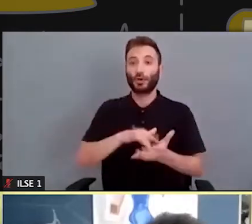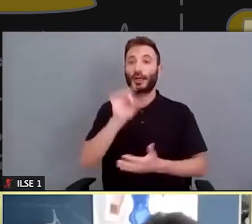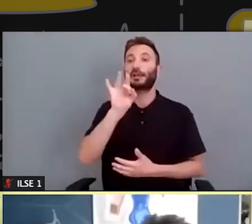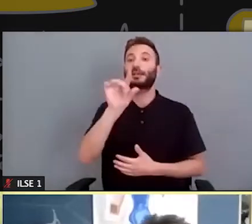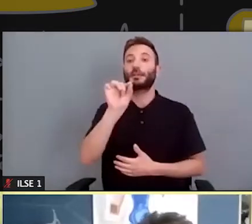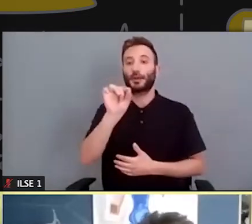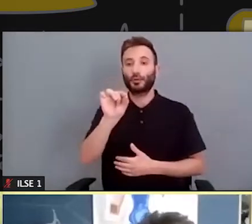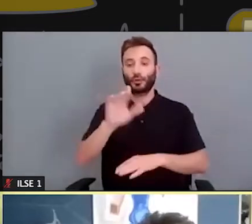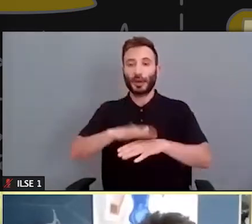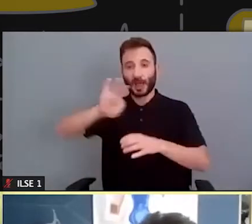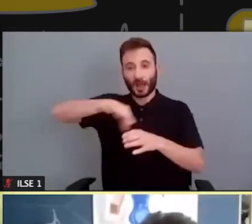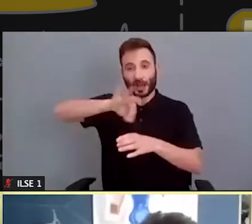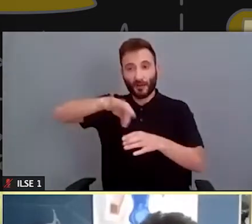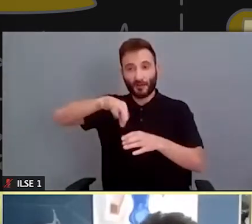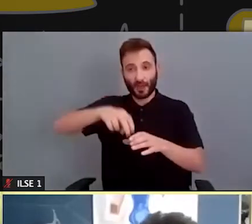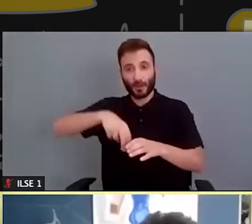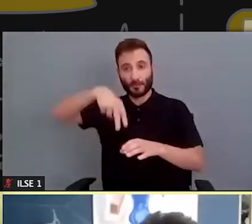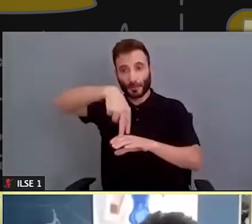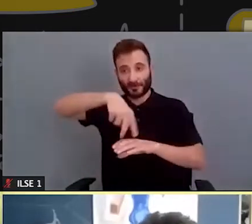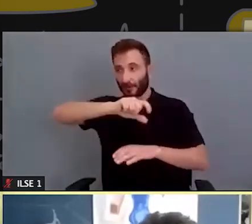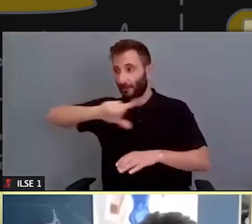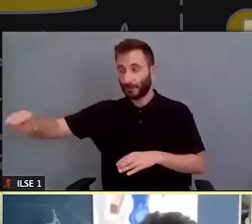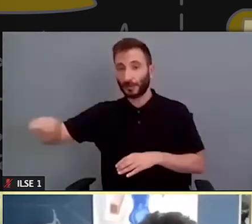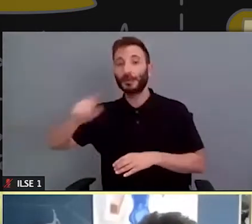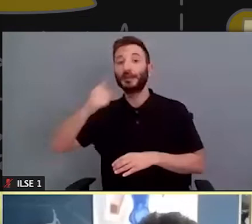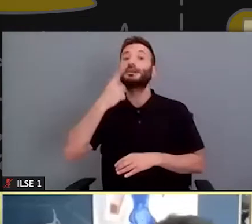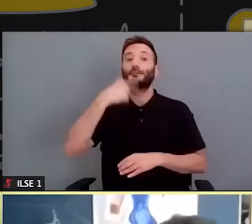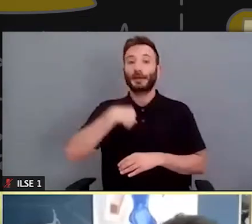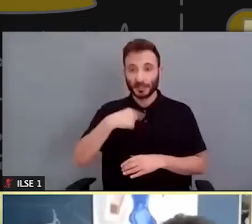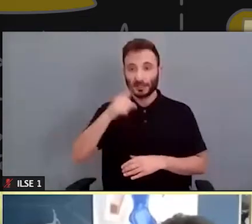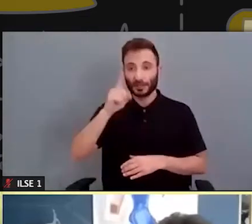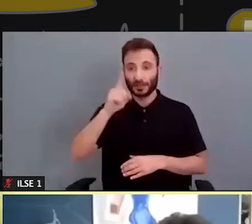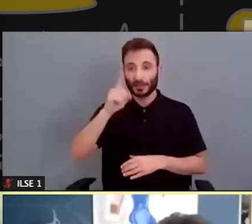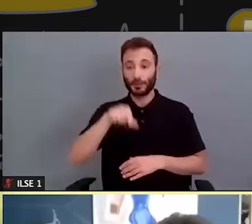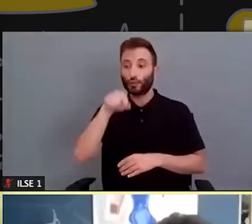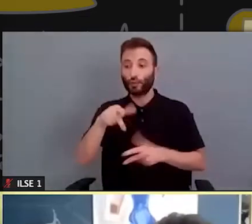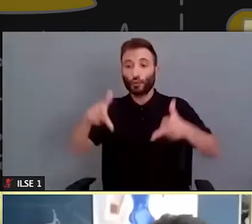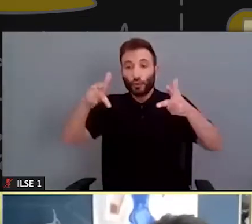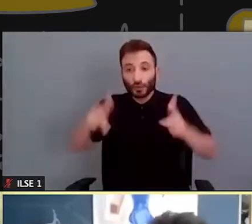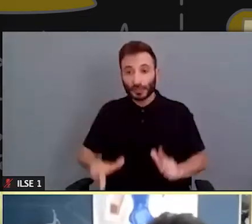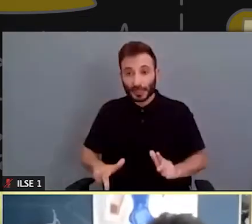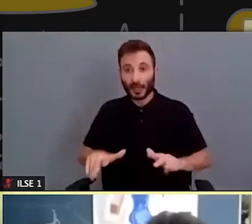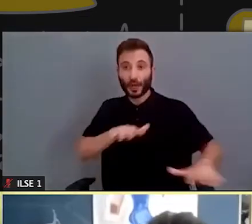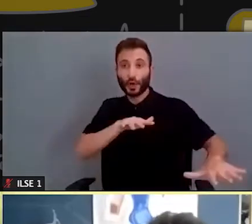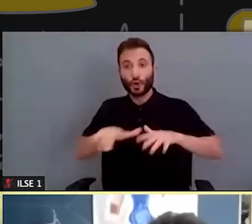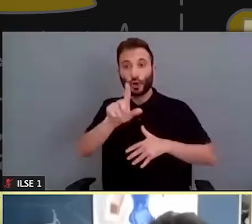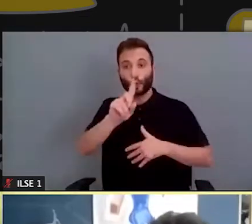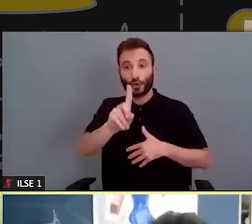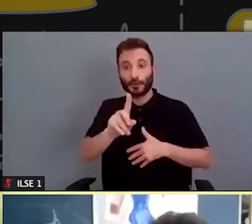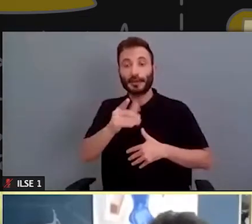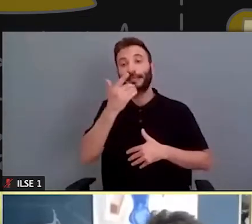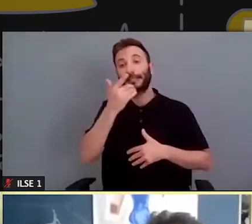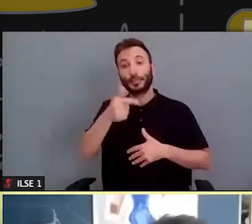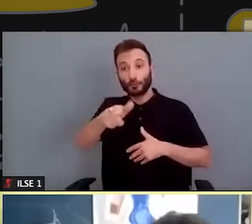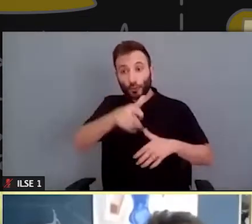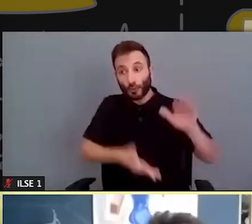5, y hasta he llegado a decir que no me muevo de una silla o llamo a la policía si me mueven de la silla. Y